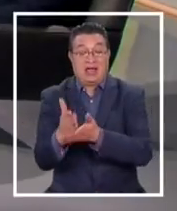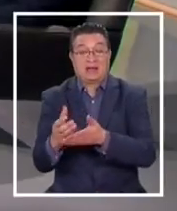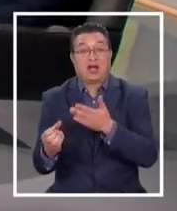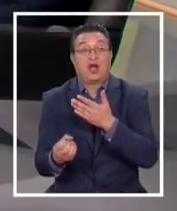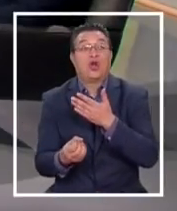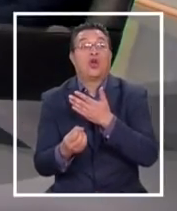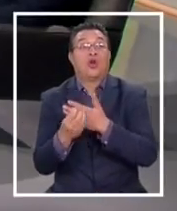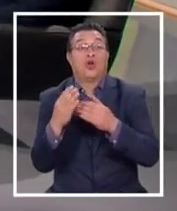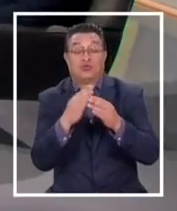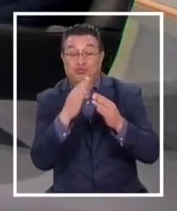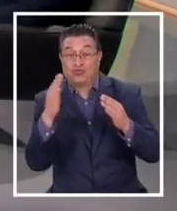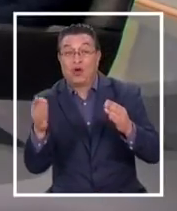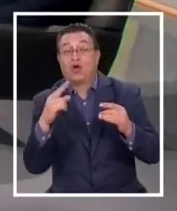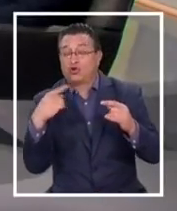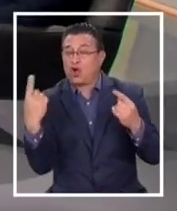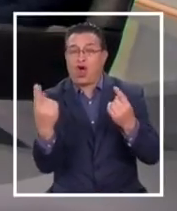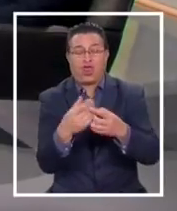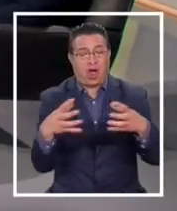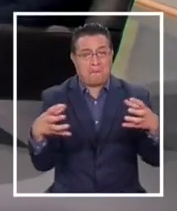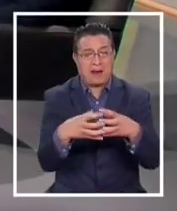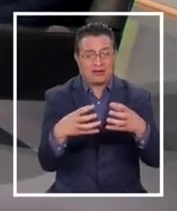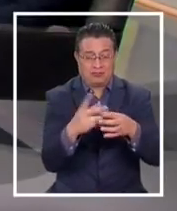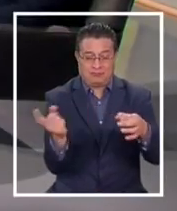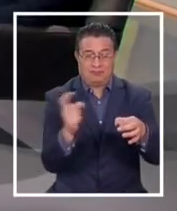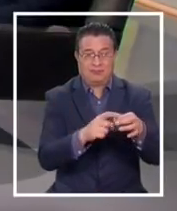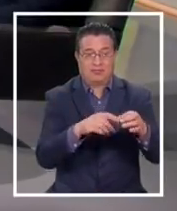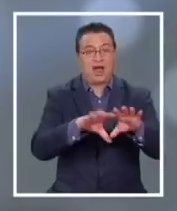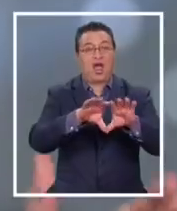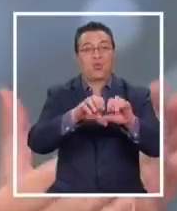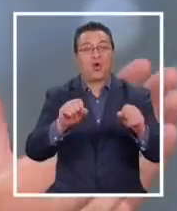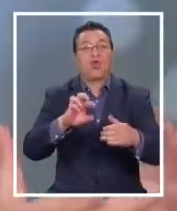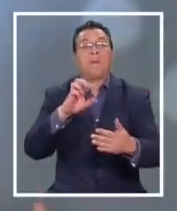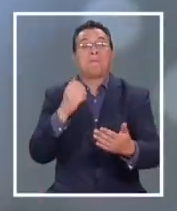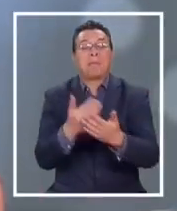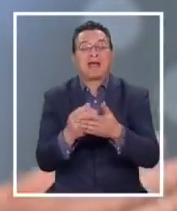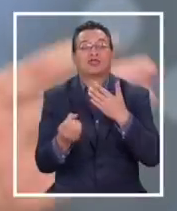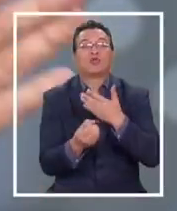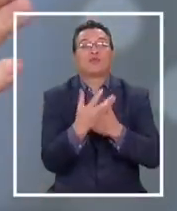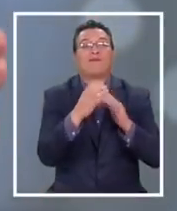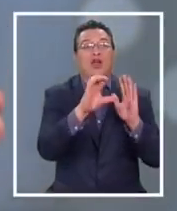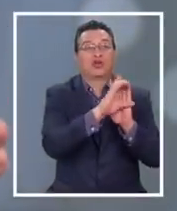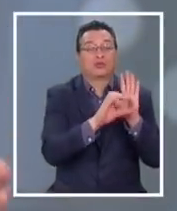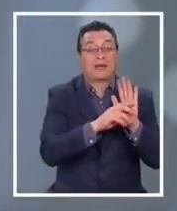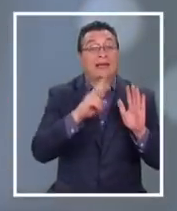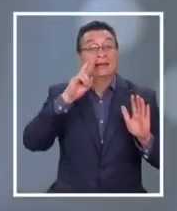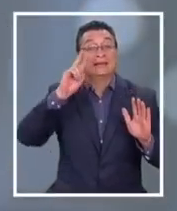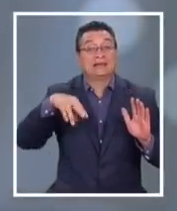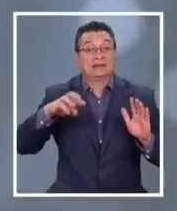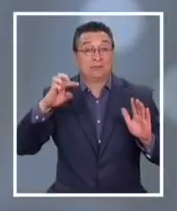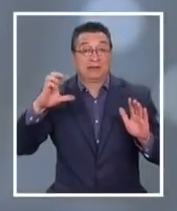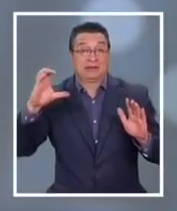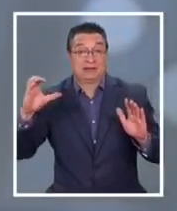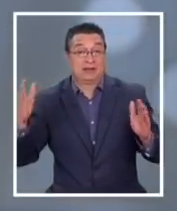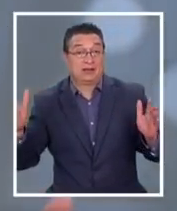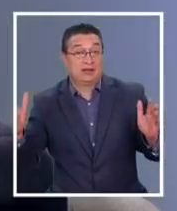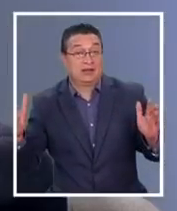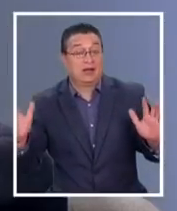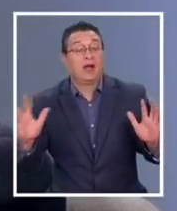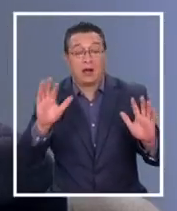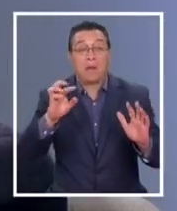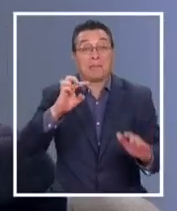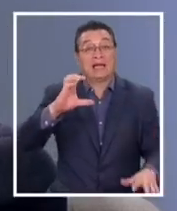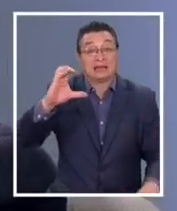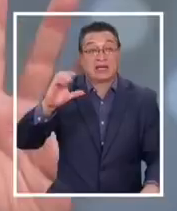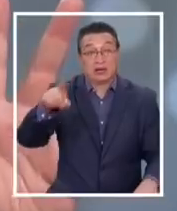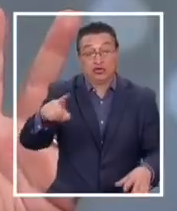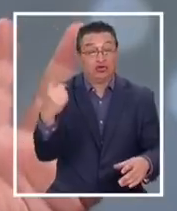Trato, con todos los partidos que suscribimos el acuerdo por la paz y la nueva constitución, con el Partido Socialista. O sea, sin el Partido Comunista. Pero por la paz el PP. Nada. El Partido